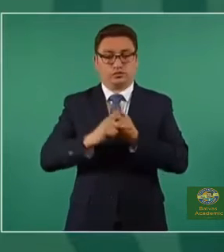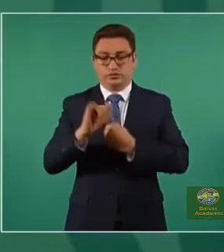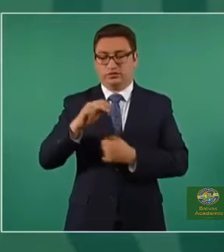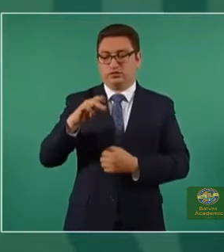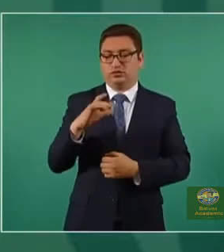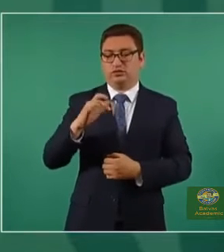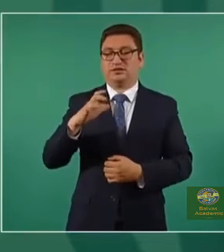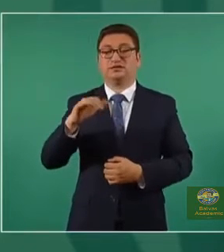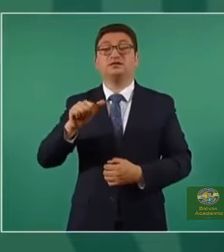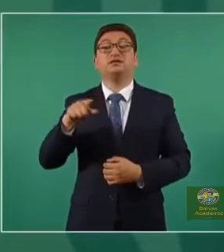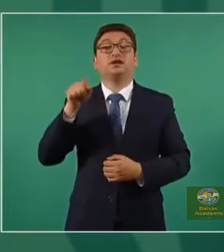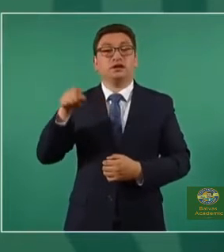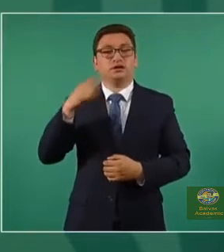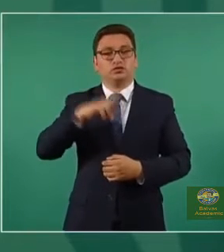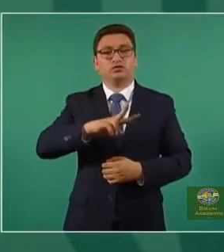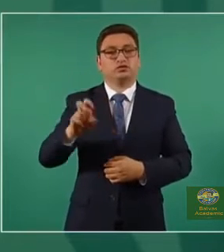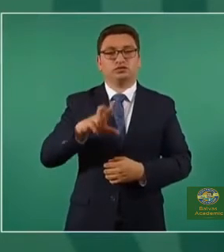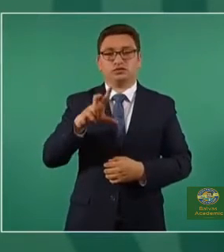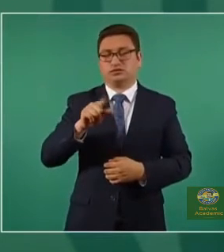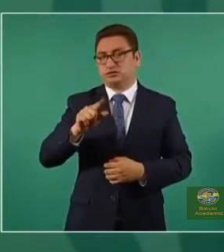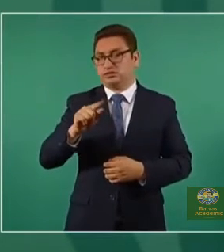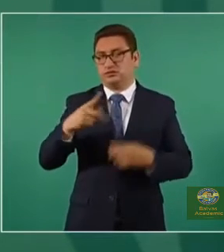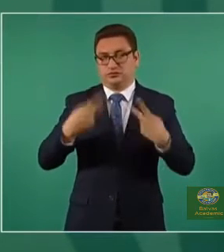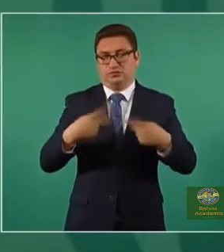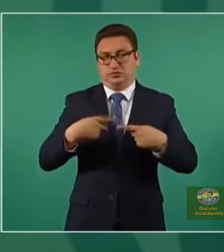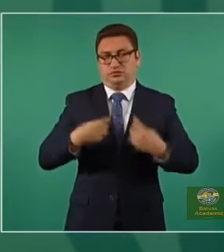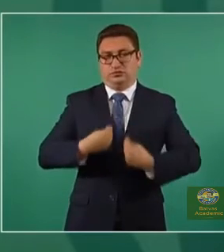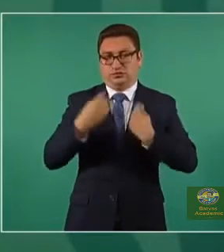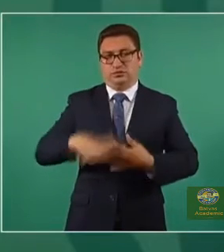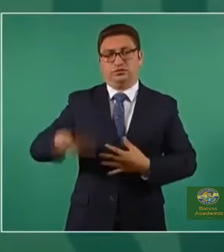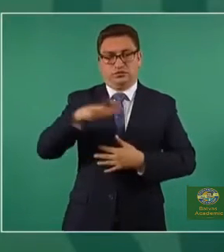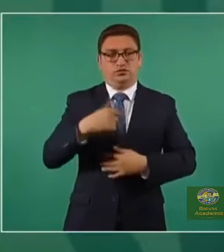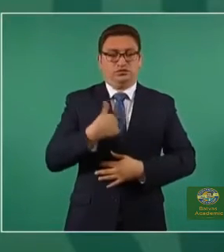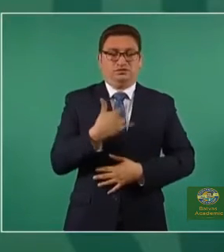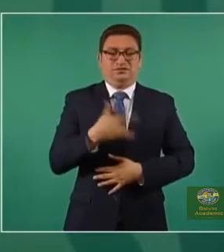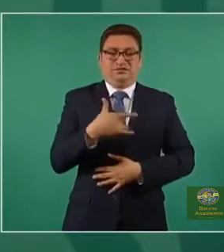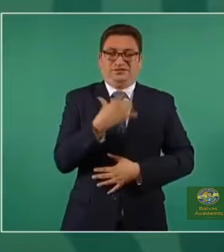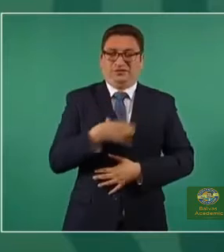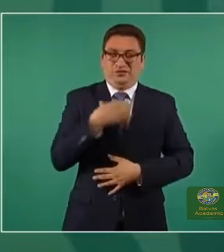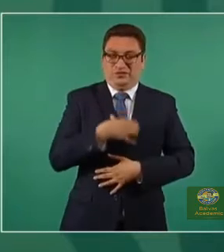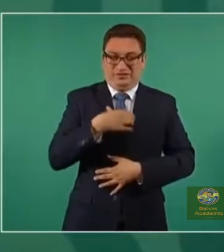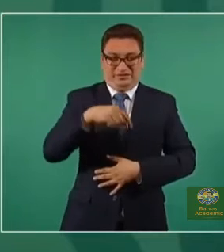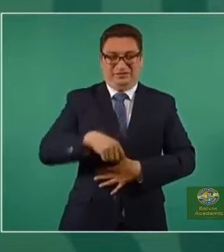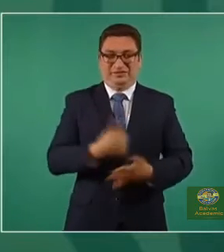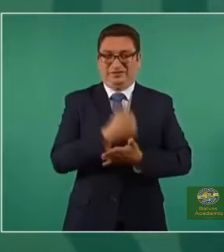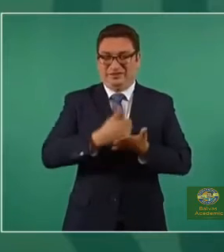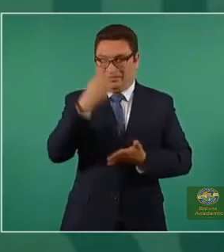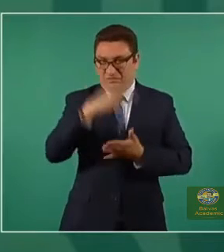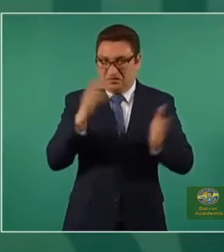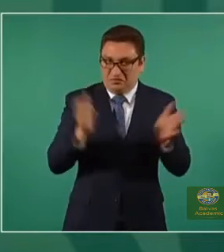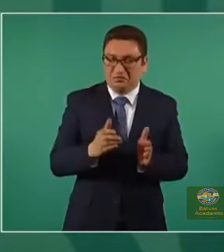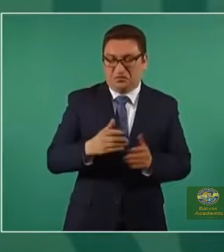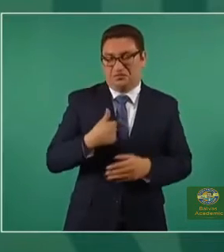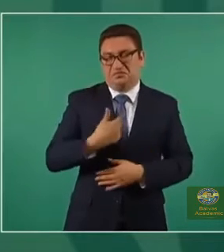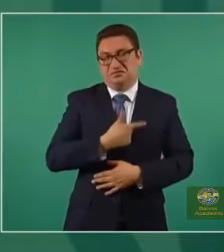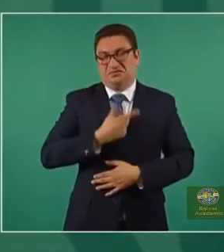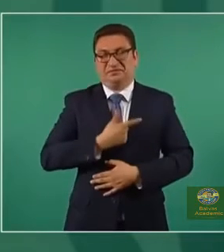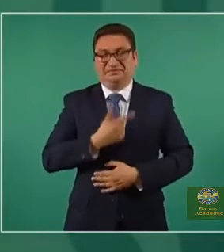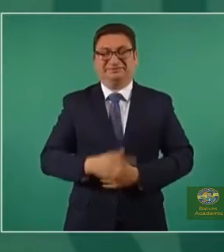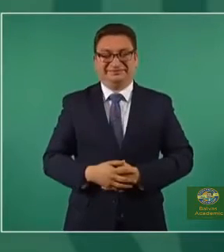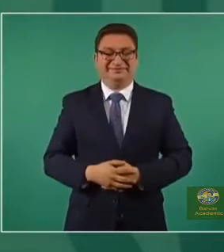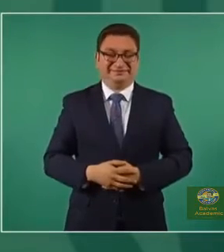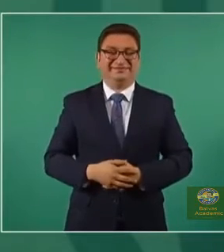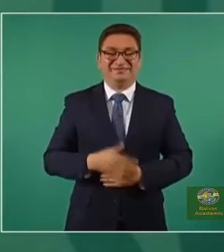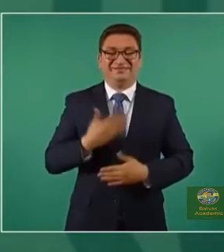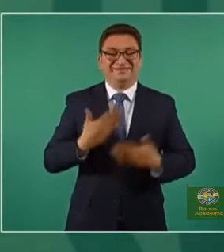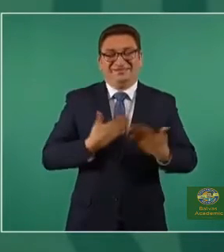un país de 270 millones de habitantes. Así que estoy muy contento de estar en una ciudad pequeña como la Ciudad de México. La